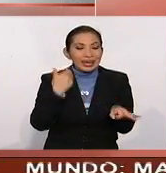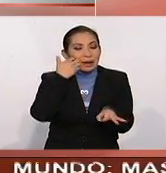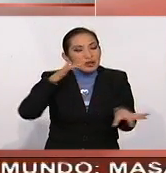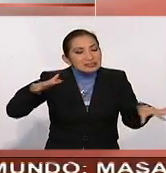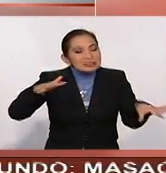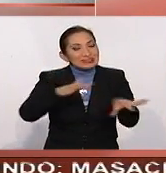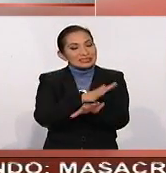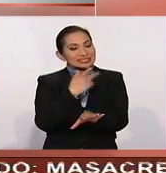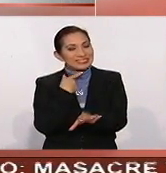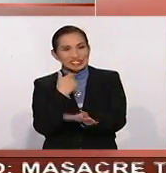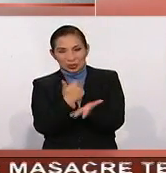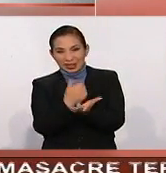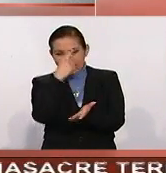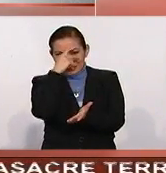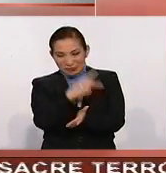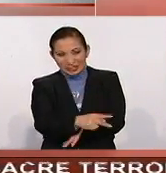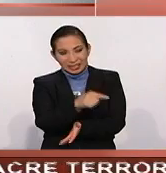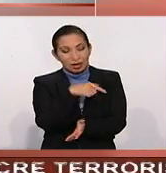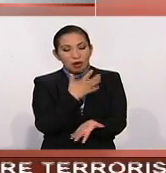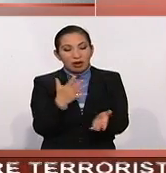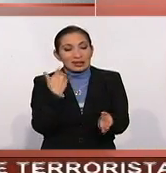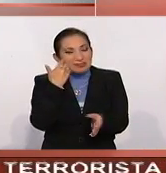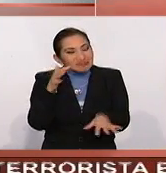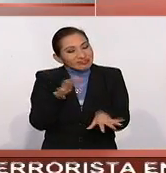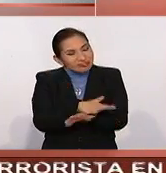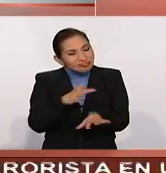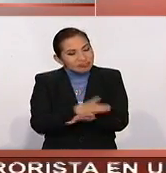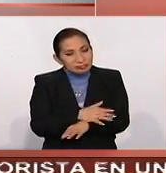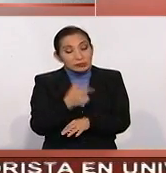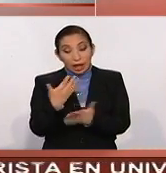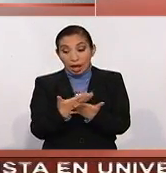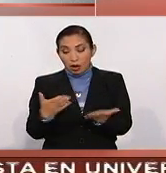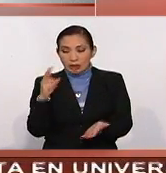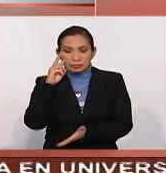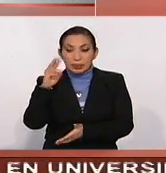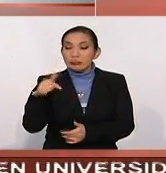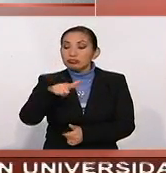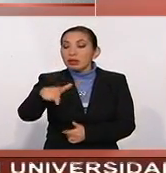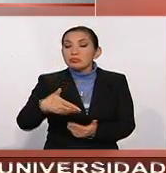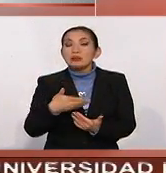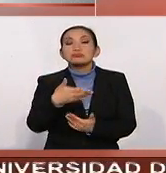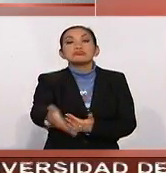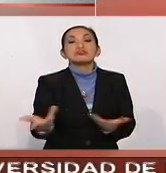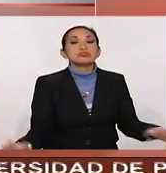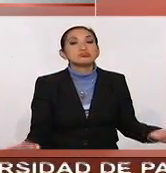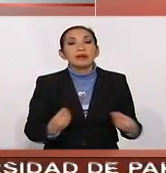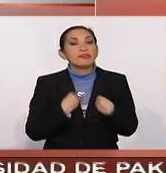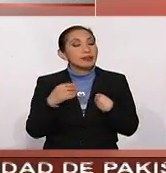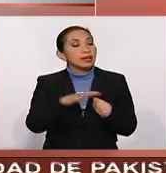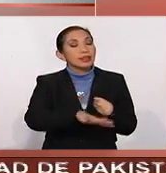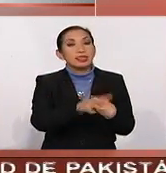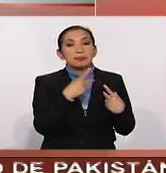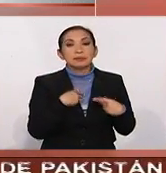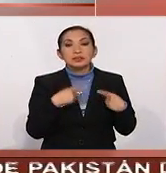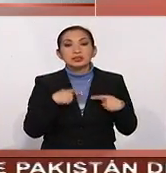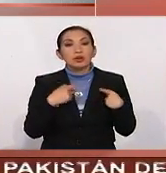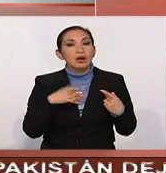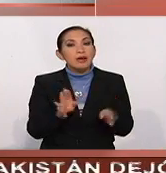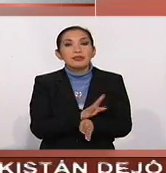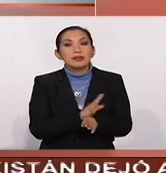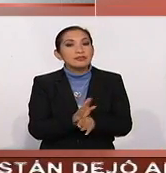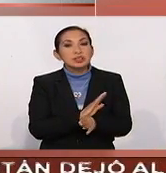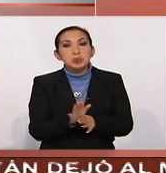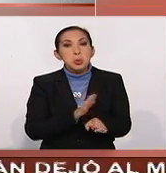transformación política de la ciudad y al final del día lo que tenemos que ver es precisamente cómo se impacta en la vida y en el